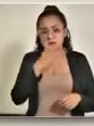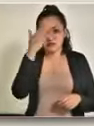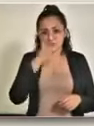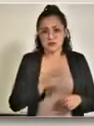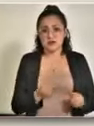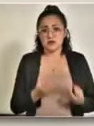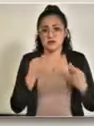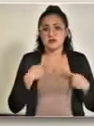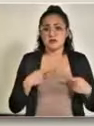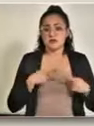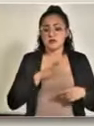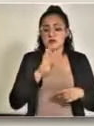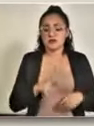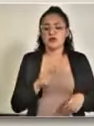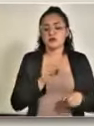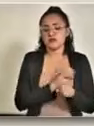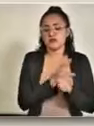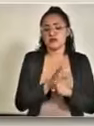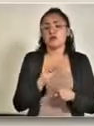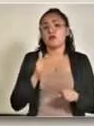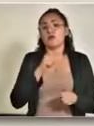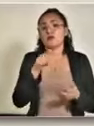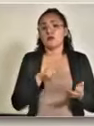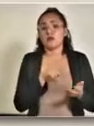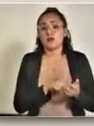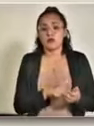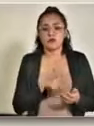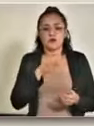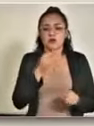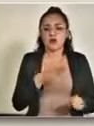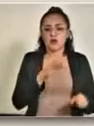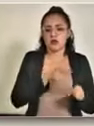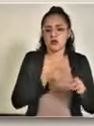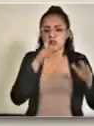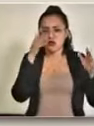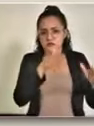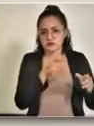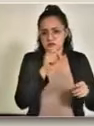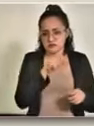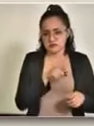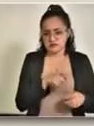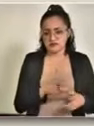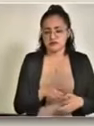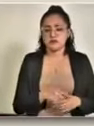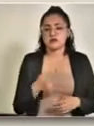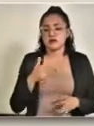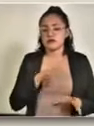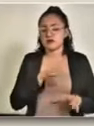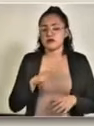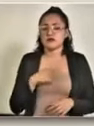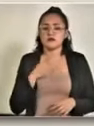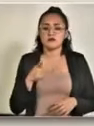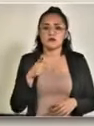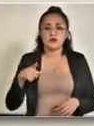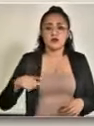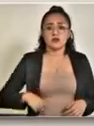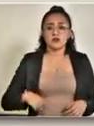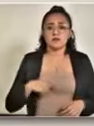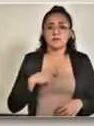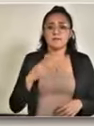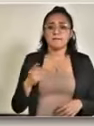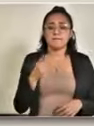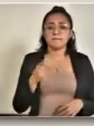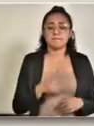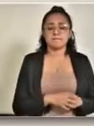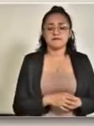personas han fallecido por COVID en otros lugares que no sean específicamente hospitales. Y a usted, gobernador, quiero